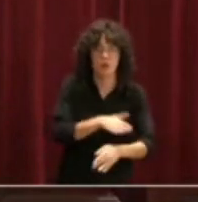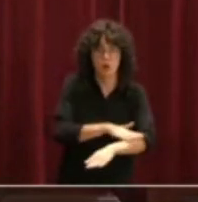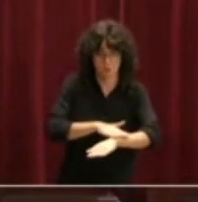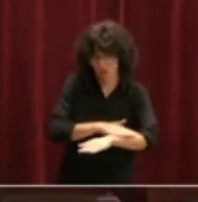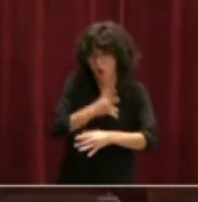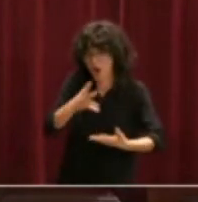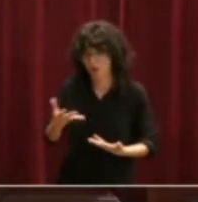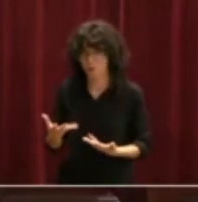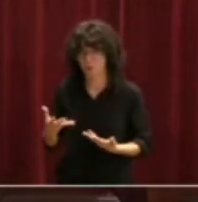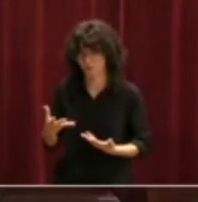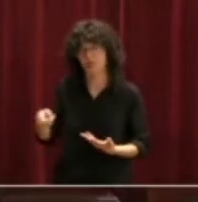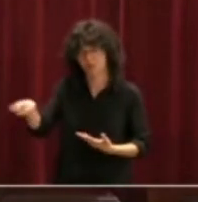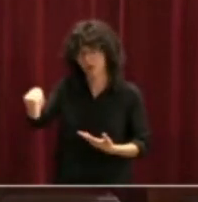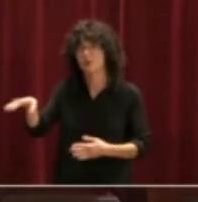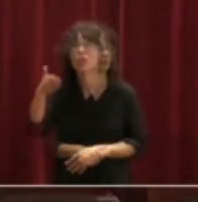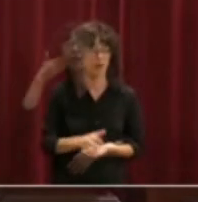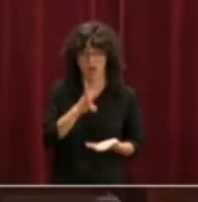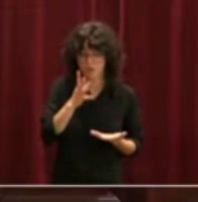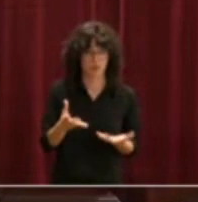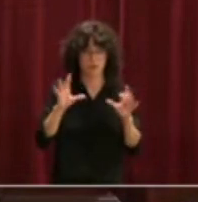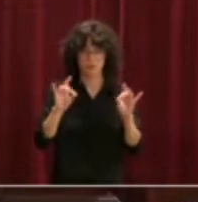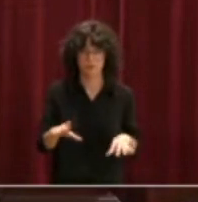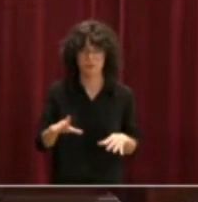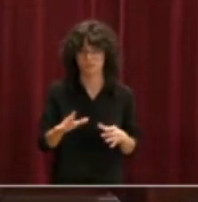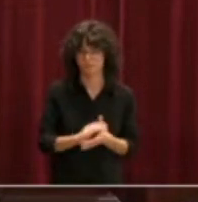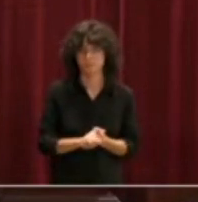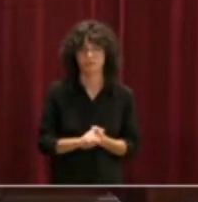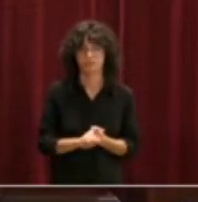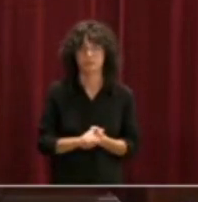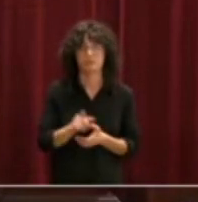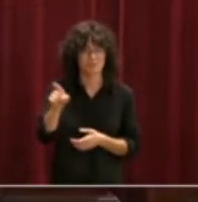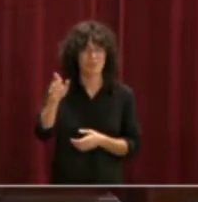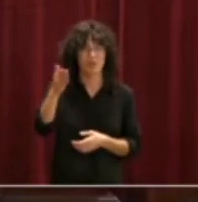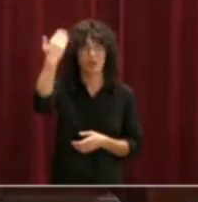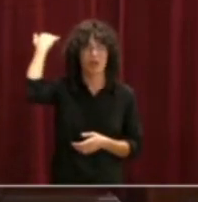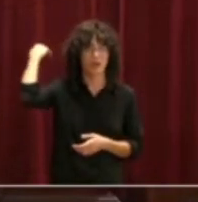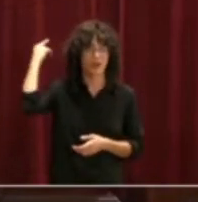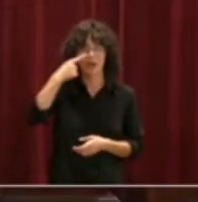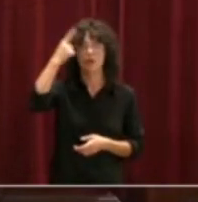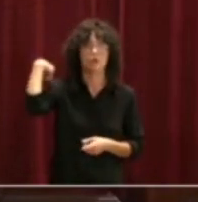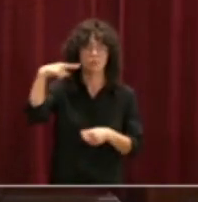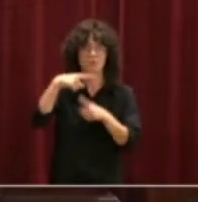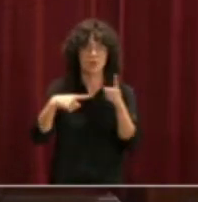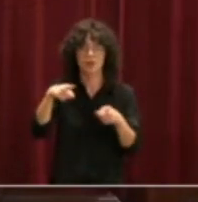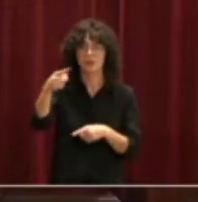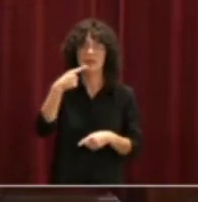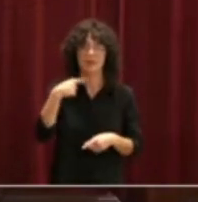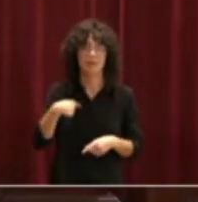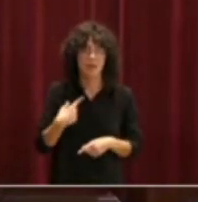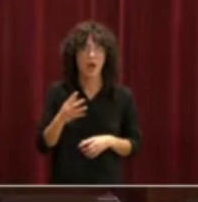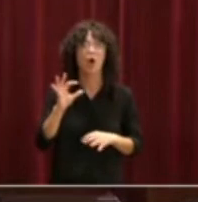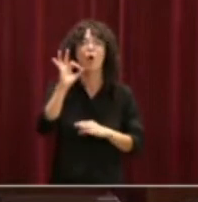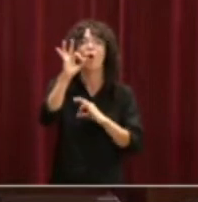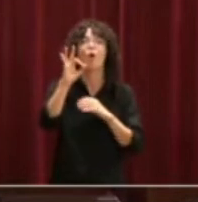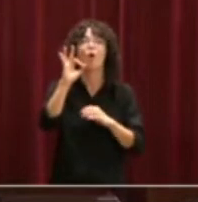que la que tuvieron ustedes cuando estaban gobernando decía el señor cast jic